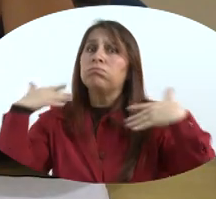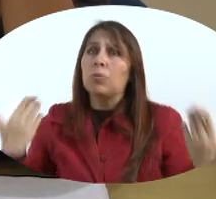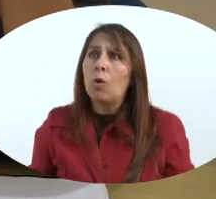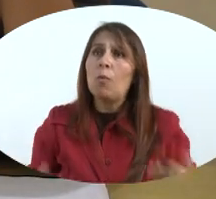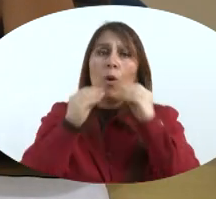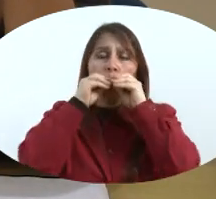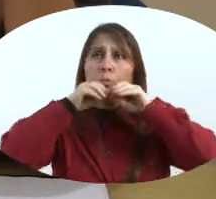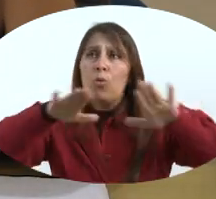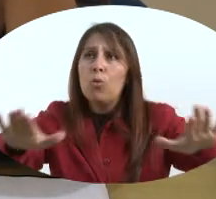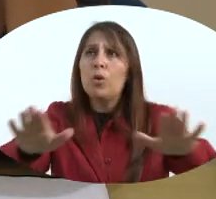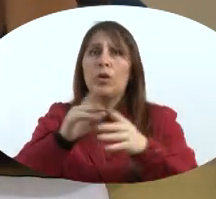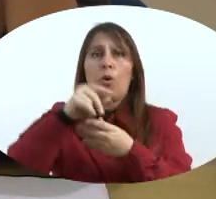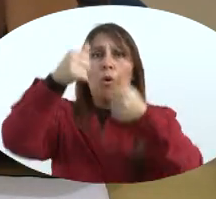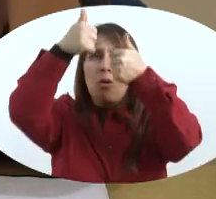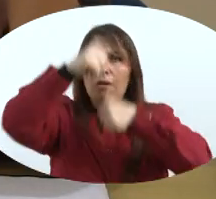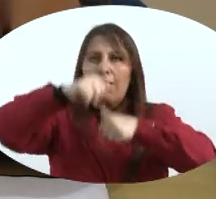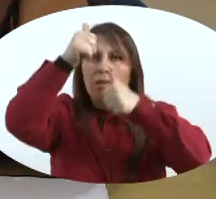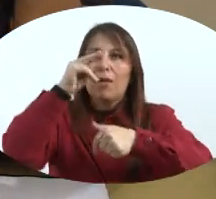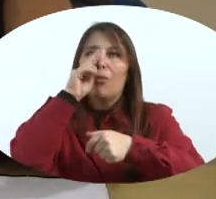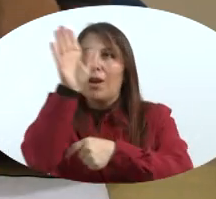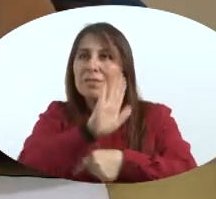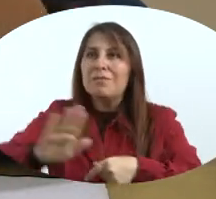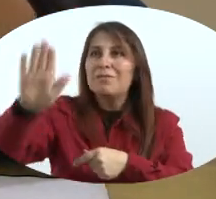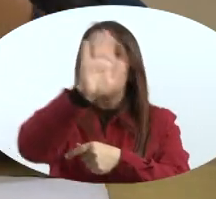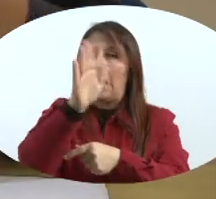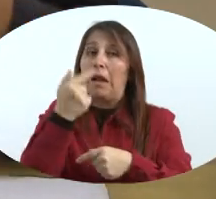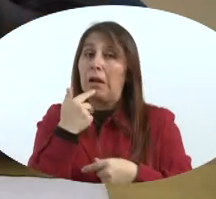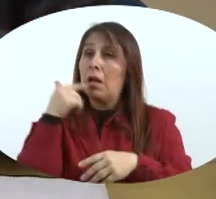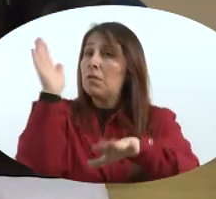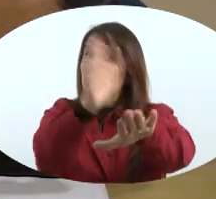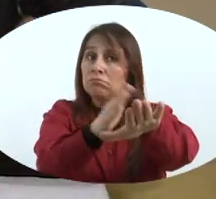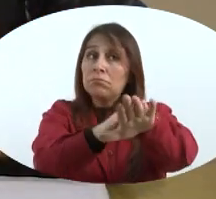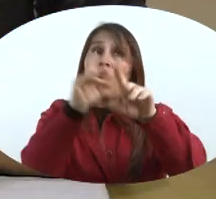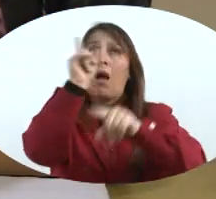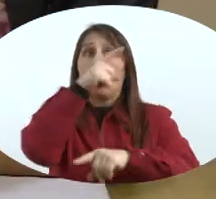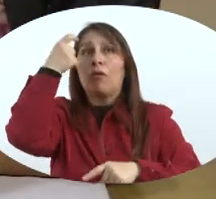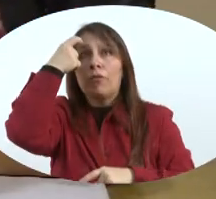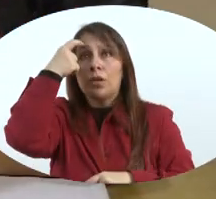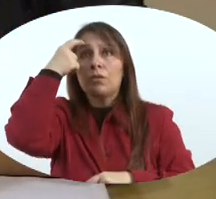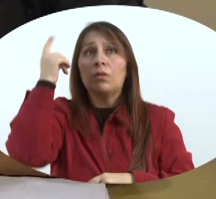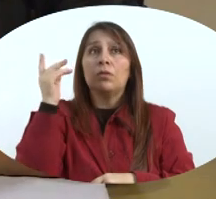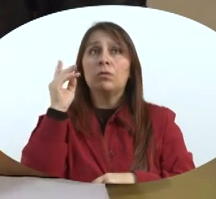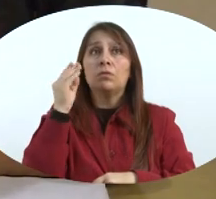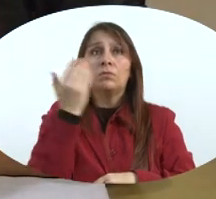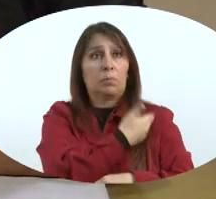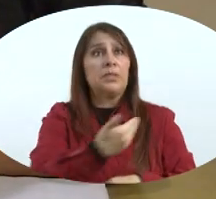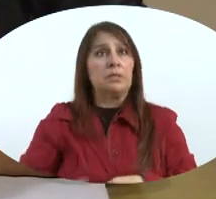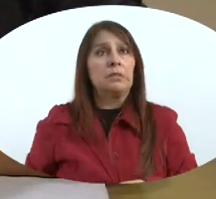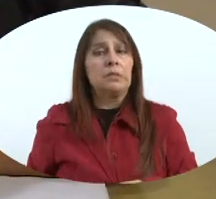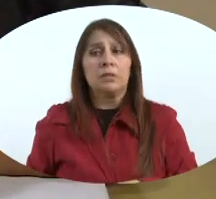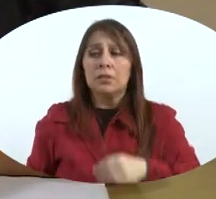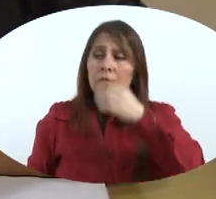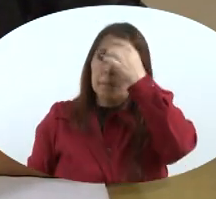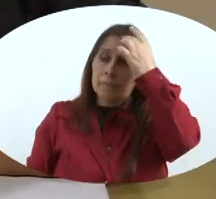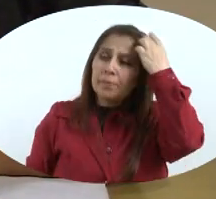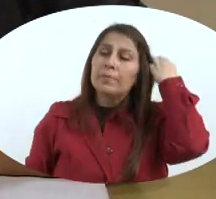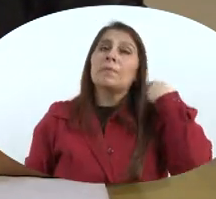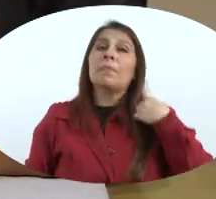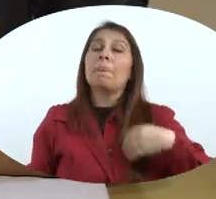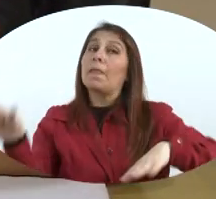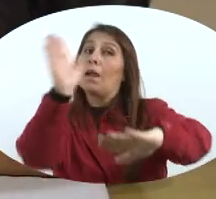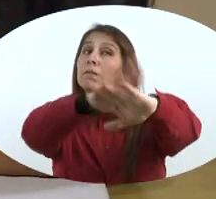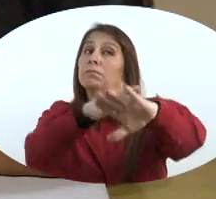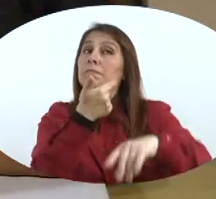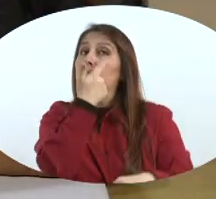científico un criterio nacional y decirle también al gobierno iván duque y aprovecho acá también para hacer la invitación si algún día ve este vídeo